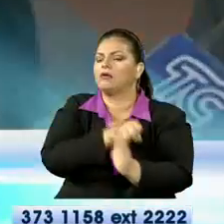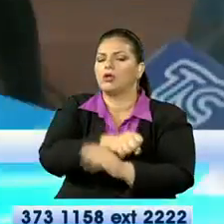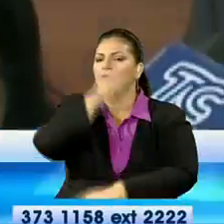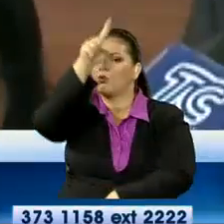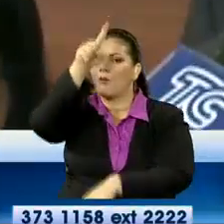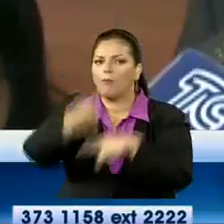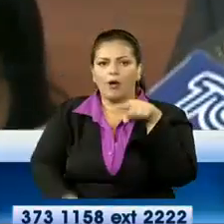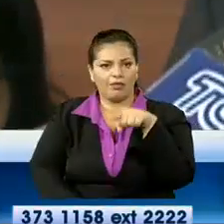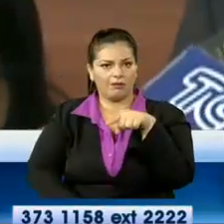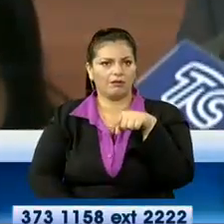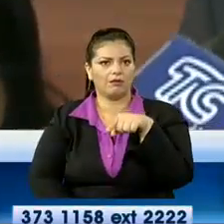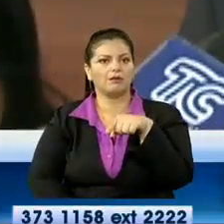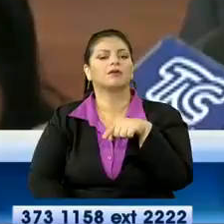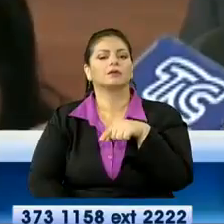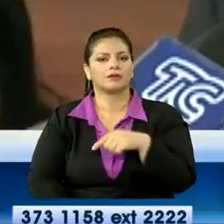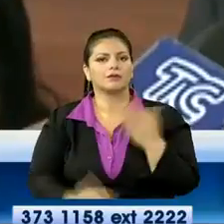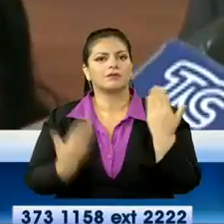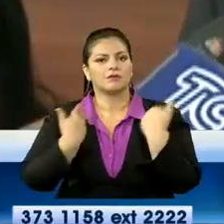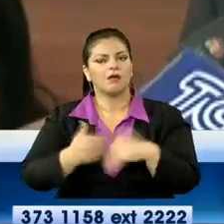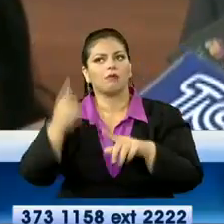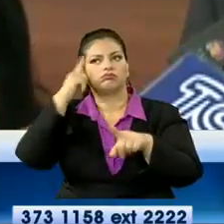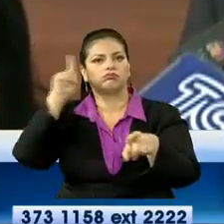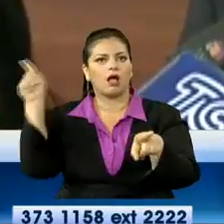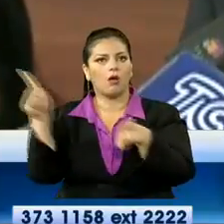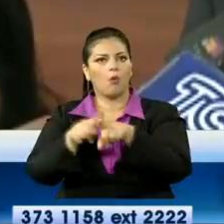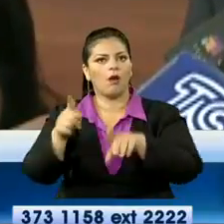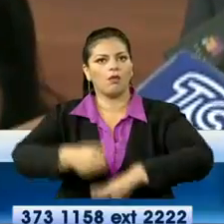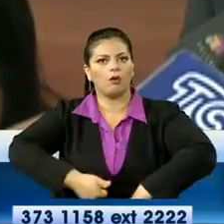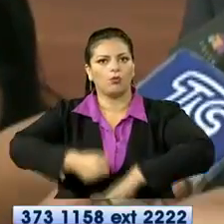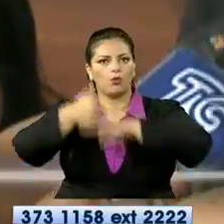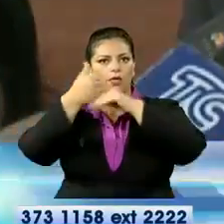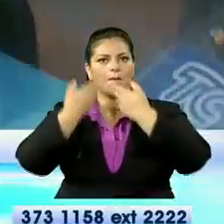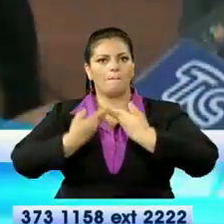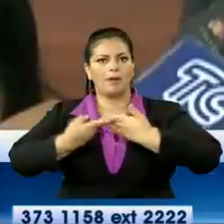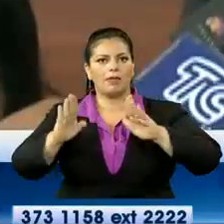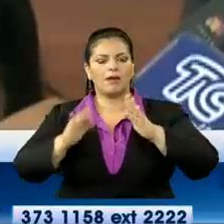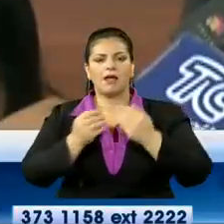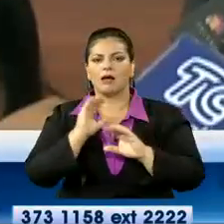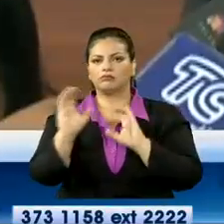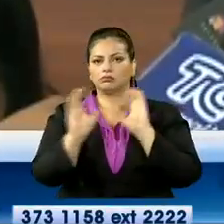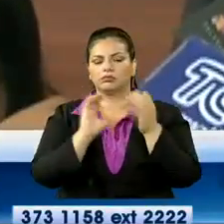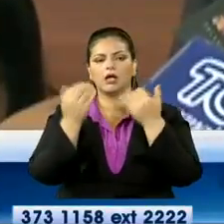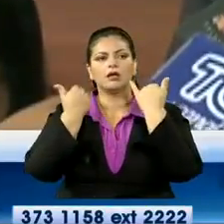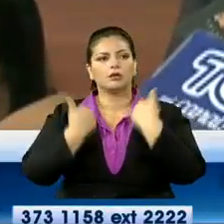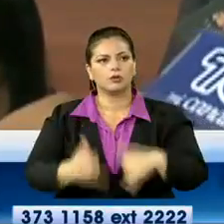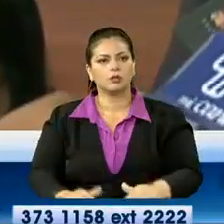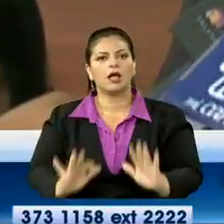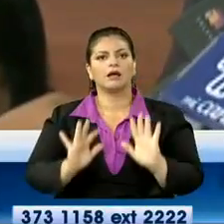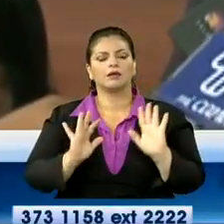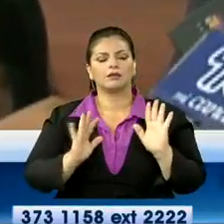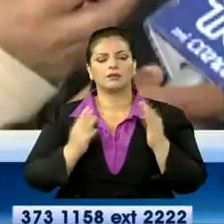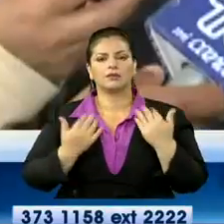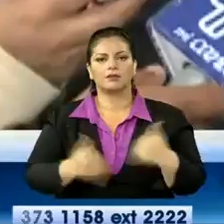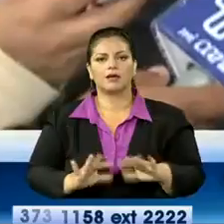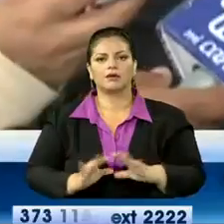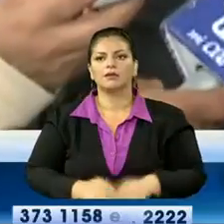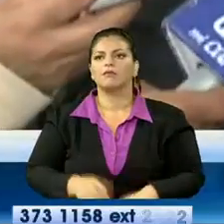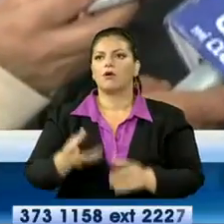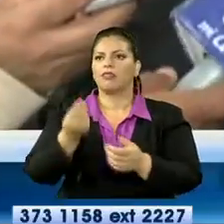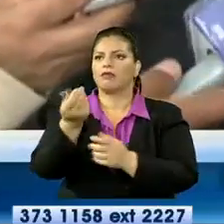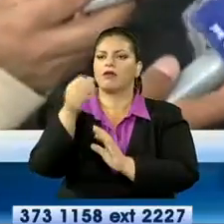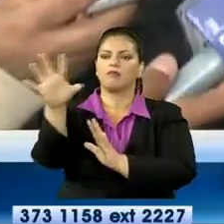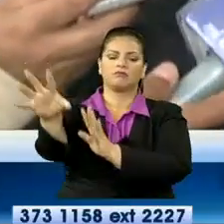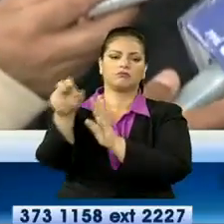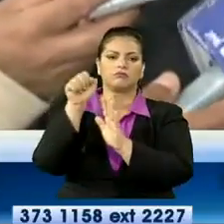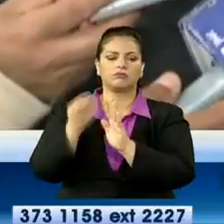autoridades ecuatorianas, dinero en algunas de estas cuentas, y se va a hacer los mecanismos correspondientes para que ese dinero sea repatriado a nuestro país. Por su lado, el abogado